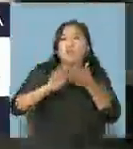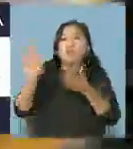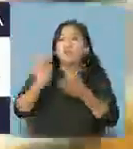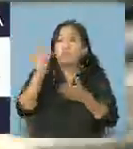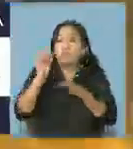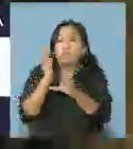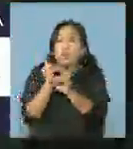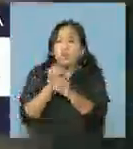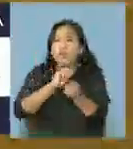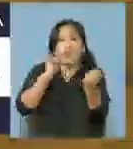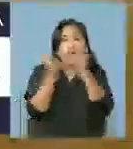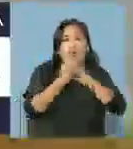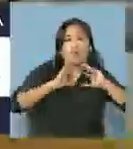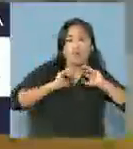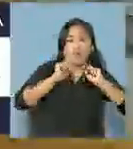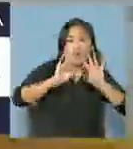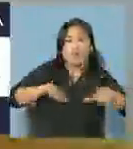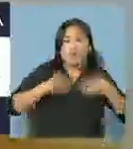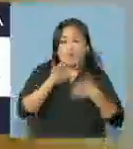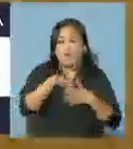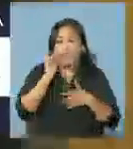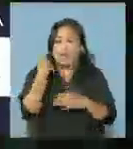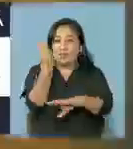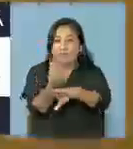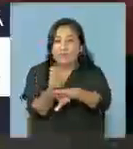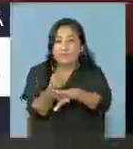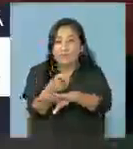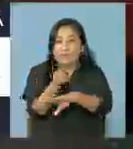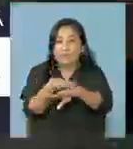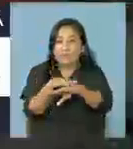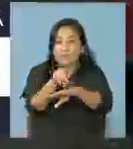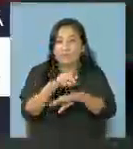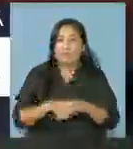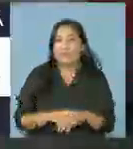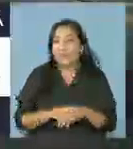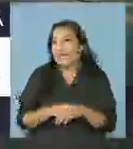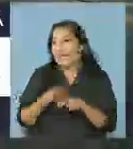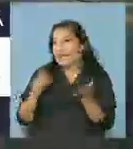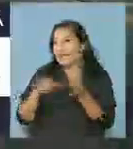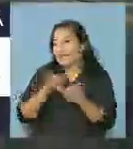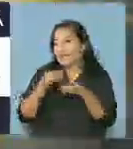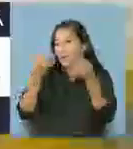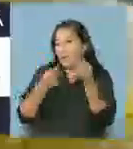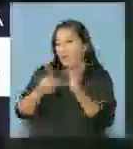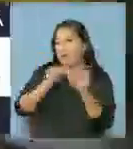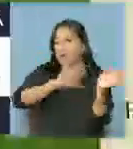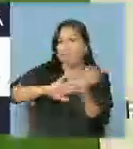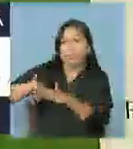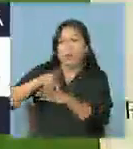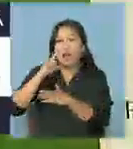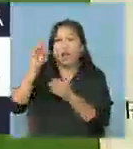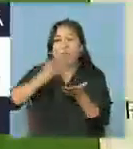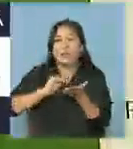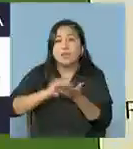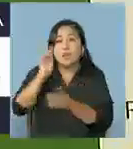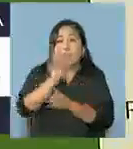de transporte. En eso es la función de Pablo, por eso también ha sido designado Pablo en ese lugar. Entonces, información muy fresca. Y también tenemos otra que